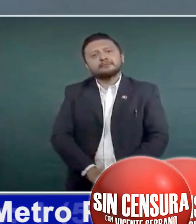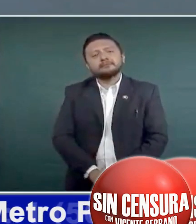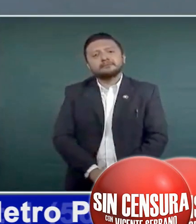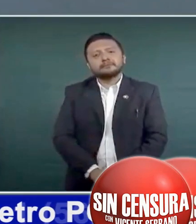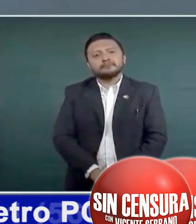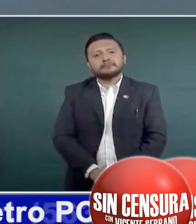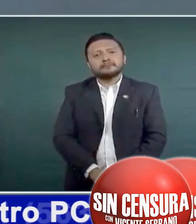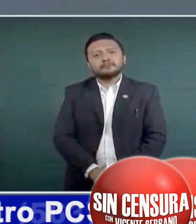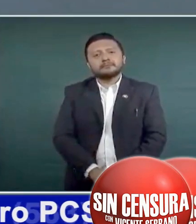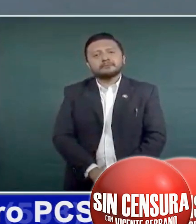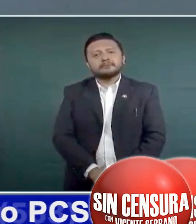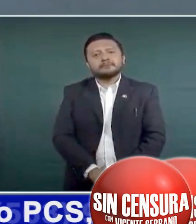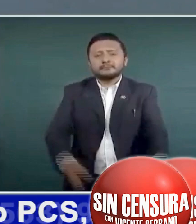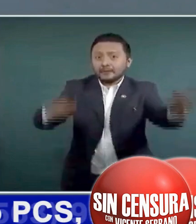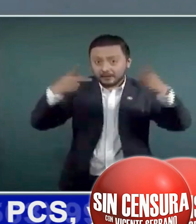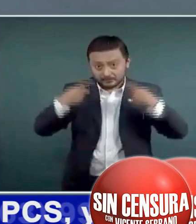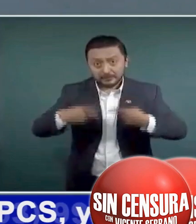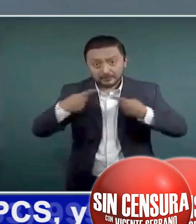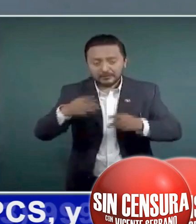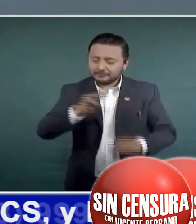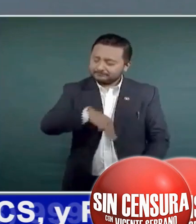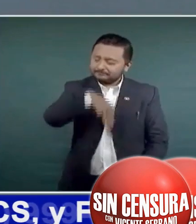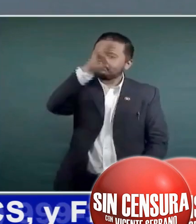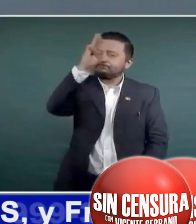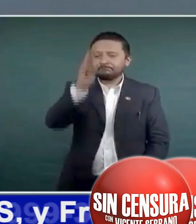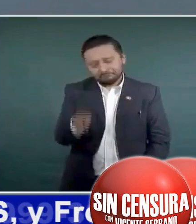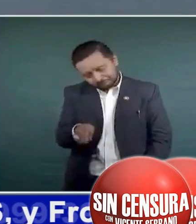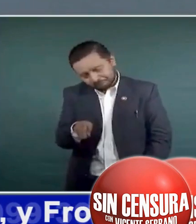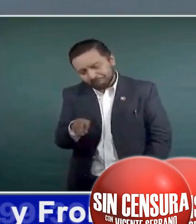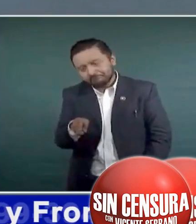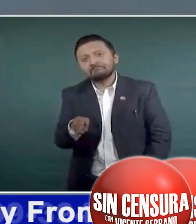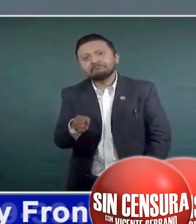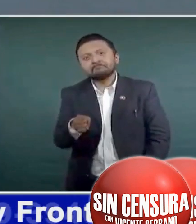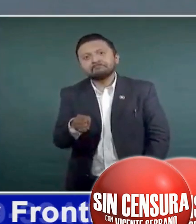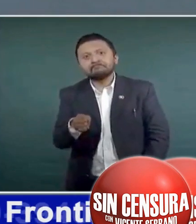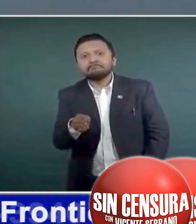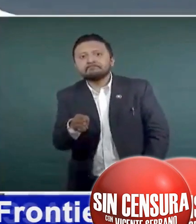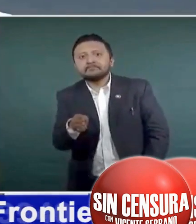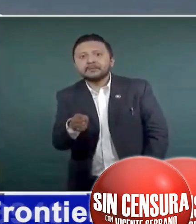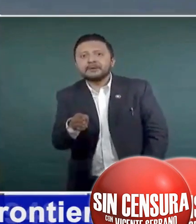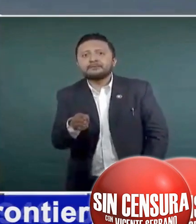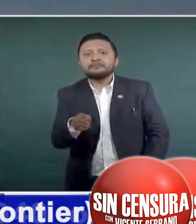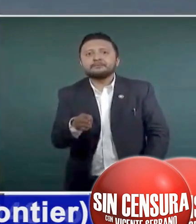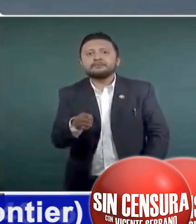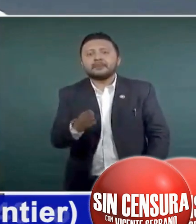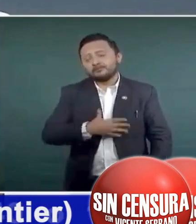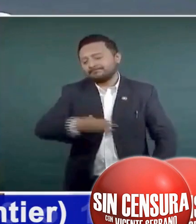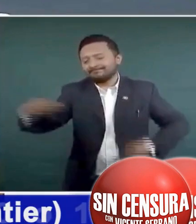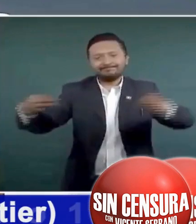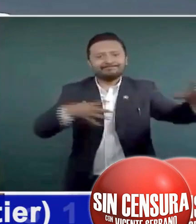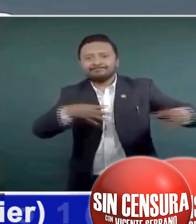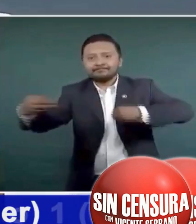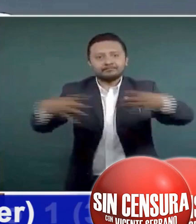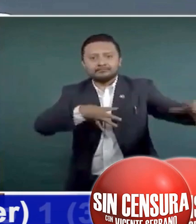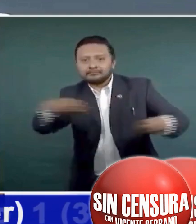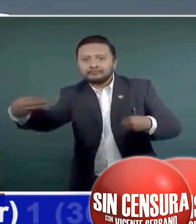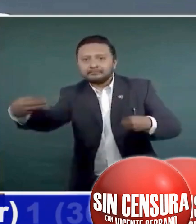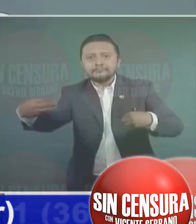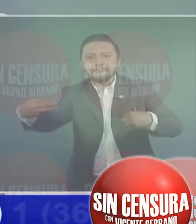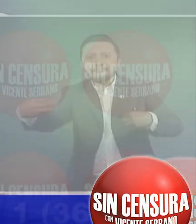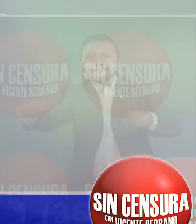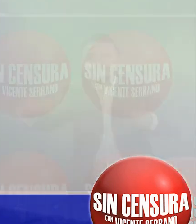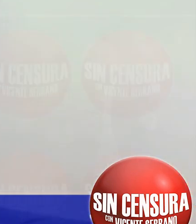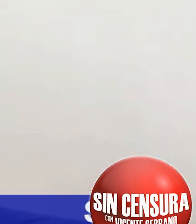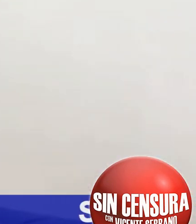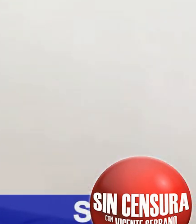los que han perdido la vida por la pandemia. Ahí están las palabras